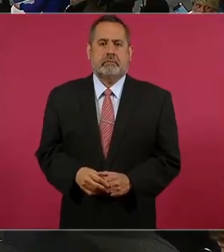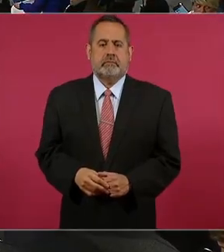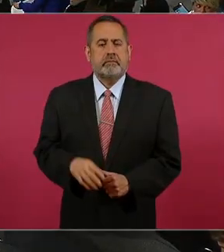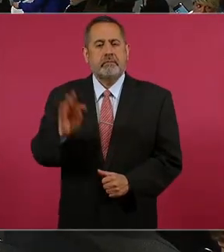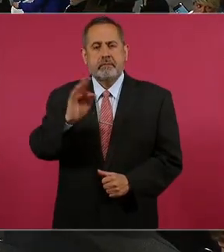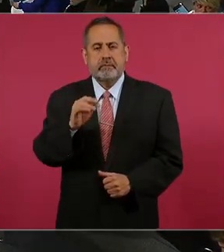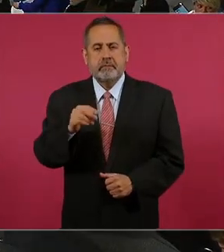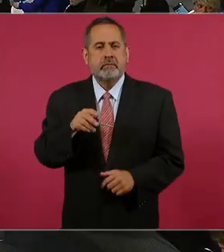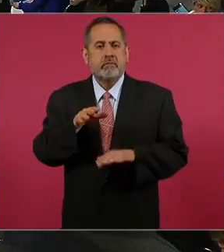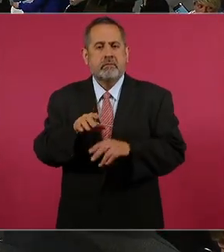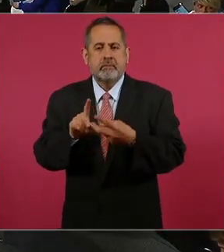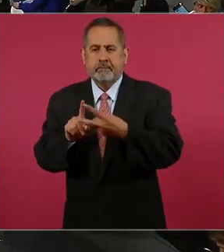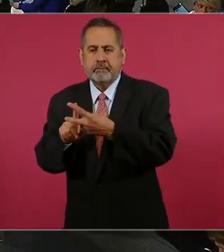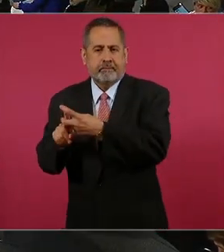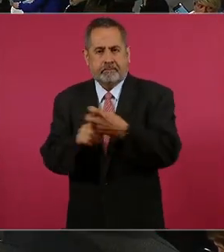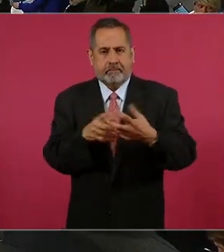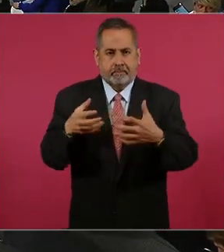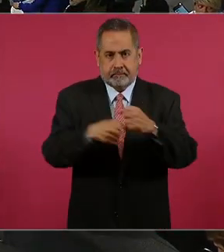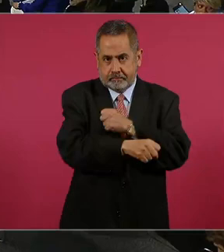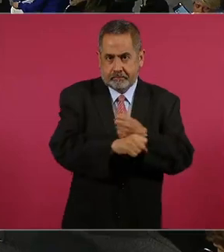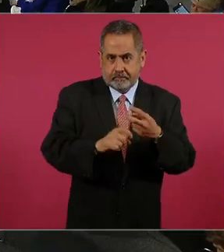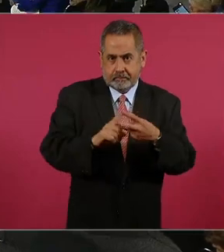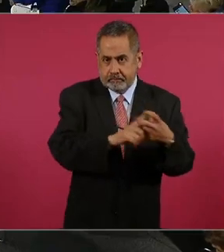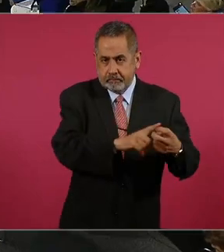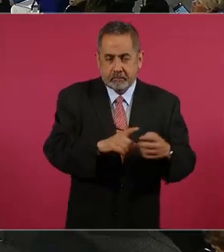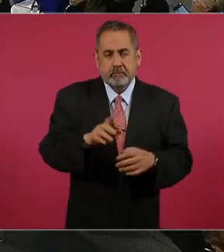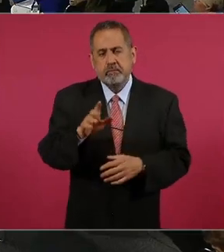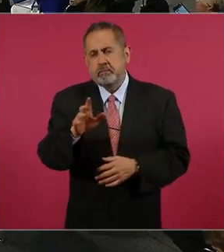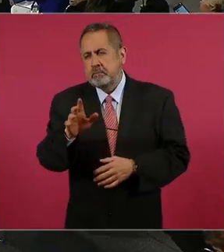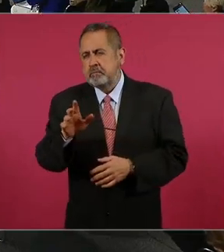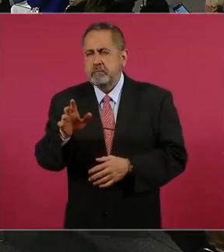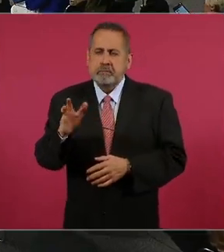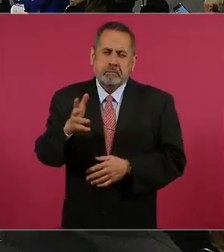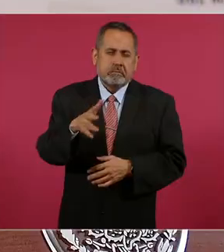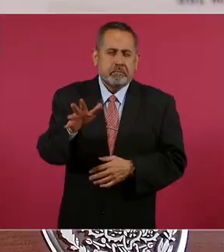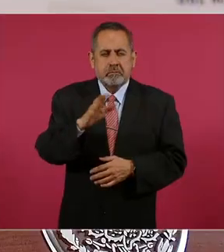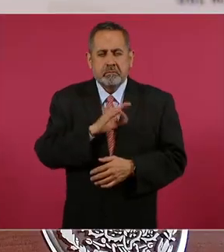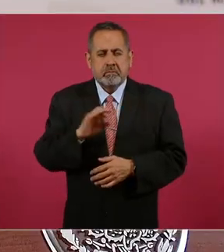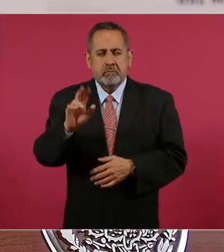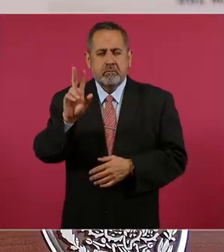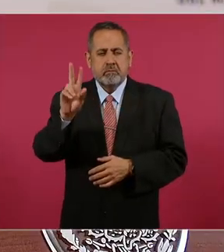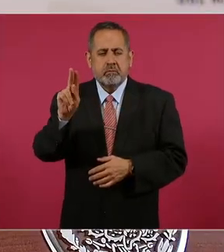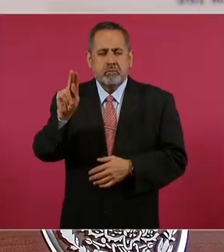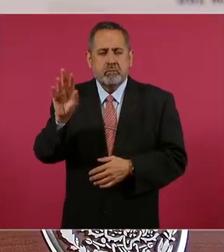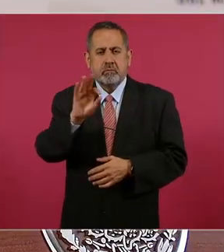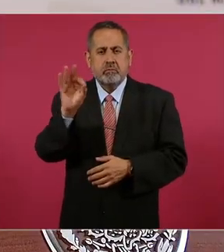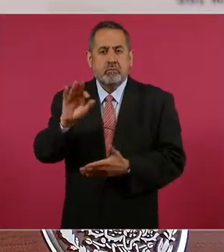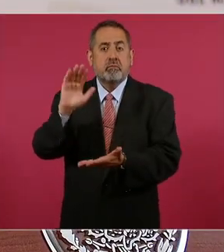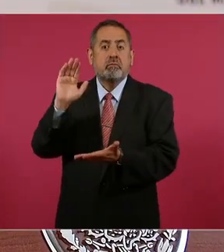secuestro por ejemplo ya estábamos en 80 por ciento menos